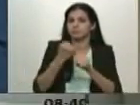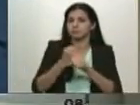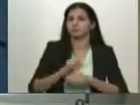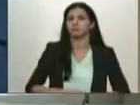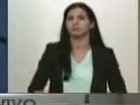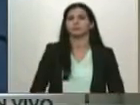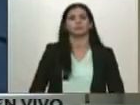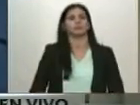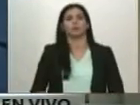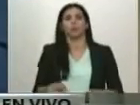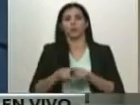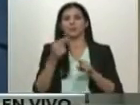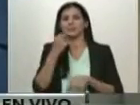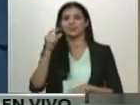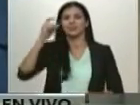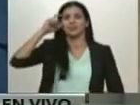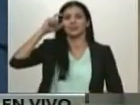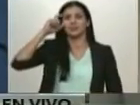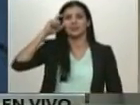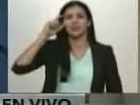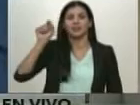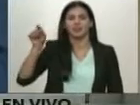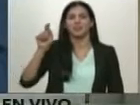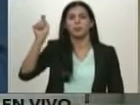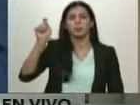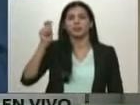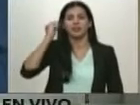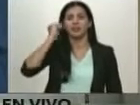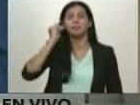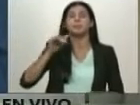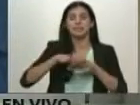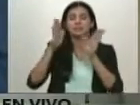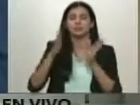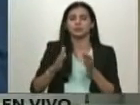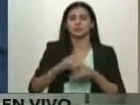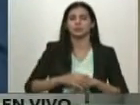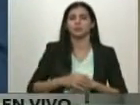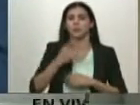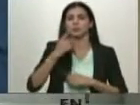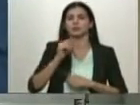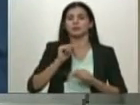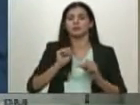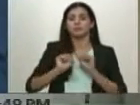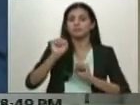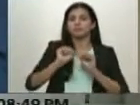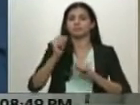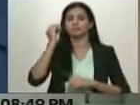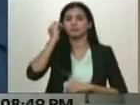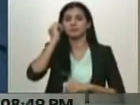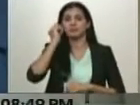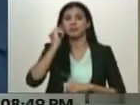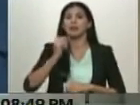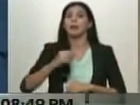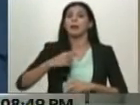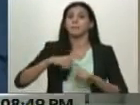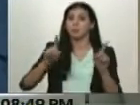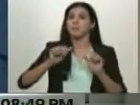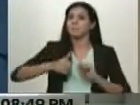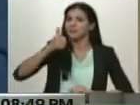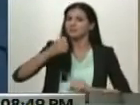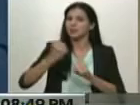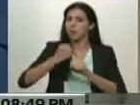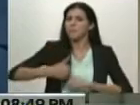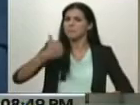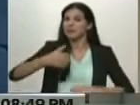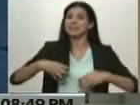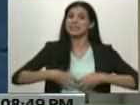Jesús Faría de las políticas anticíclicas, ¿verdad? Invertir donde hay que invertir para generar crecimiento, para generar empleo, para generar riqueza